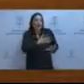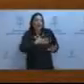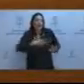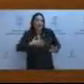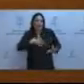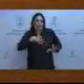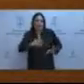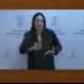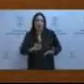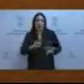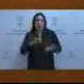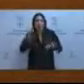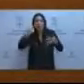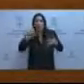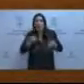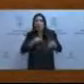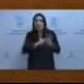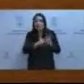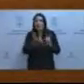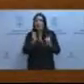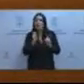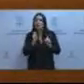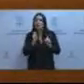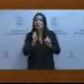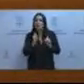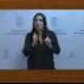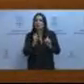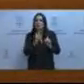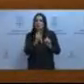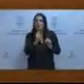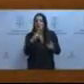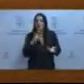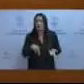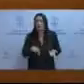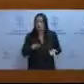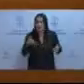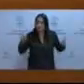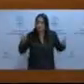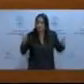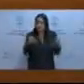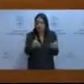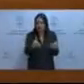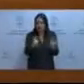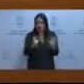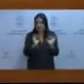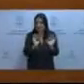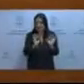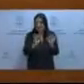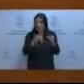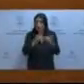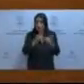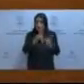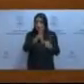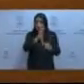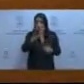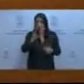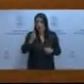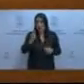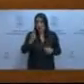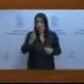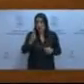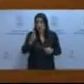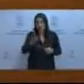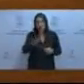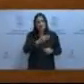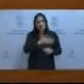quién va a sostener el sistema de pensiones, y ahí tendríamos que centrarnos. El Grupo Parlamentario Popular, en este grupo,